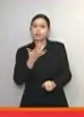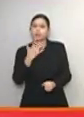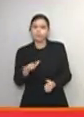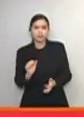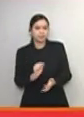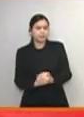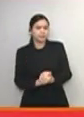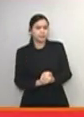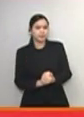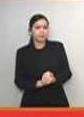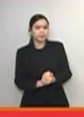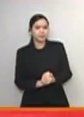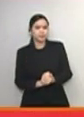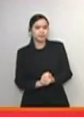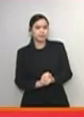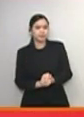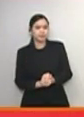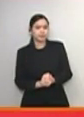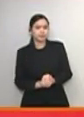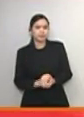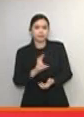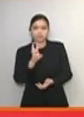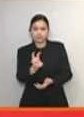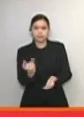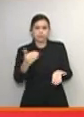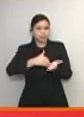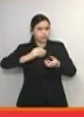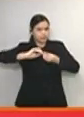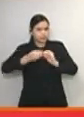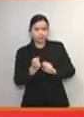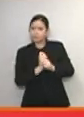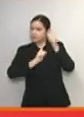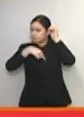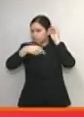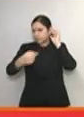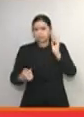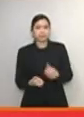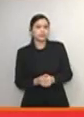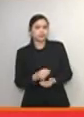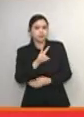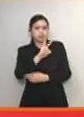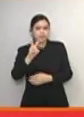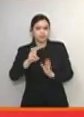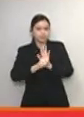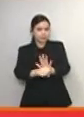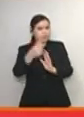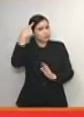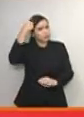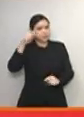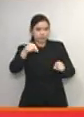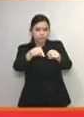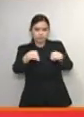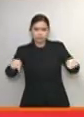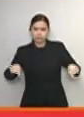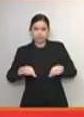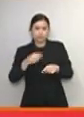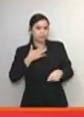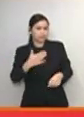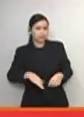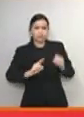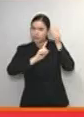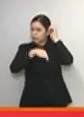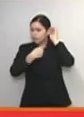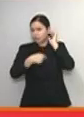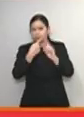Suerte. Y este es el 6. El número ganador en la diaria es el 22 con su símbolo de sueños ataúd. Para